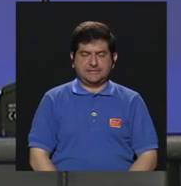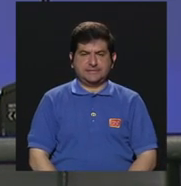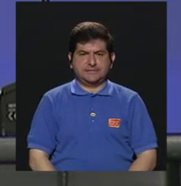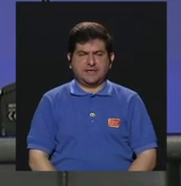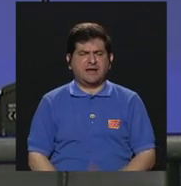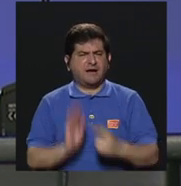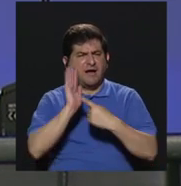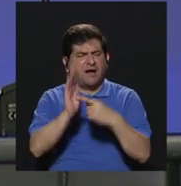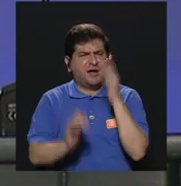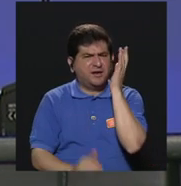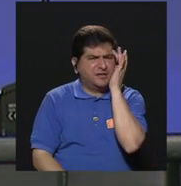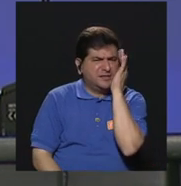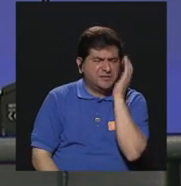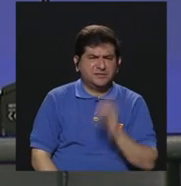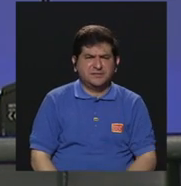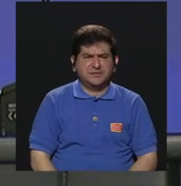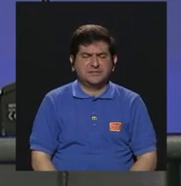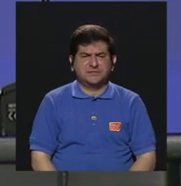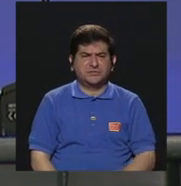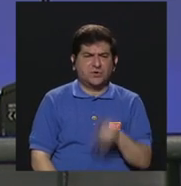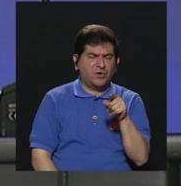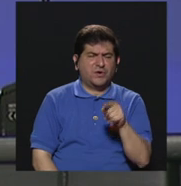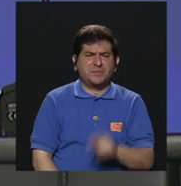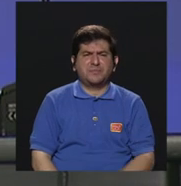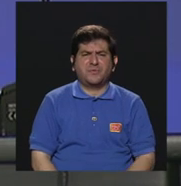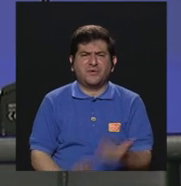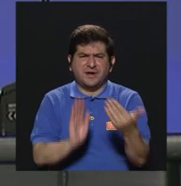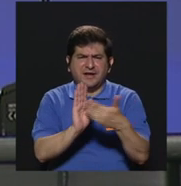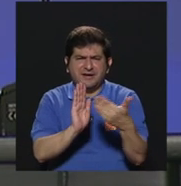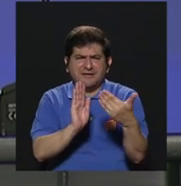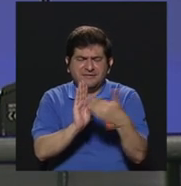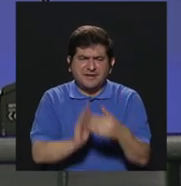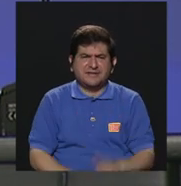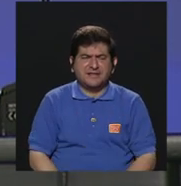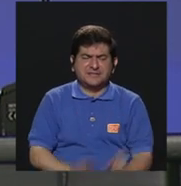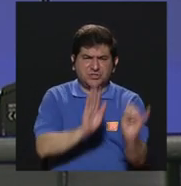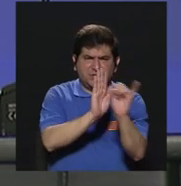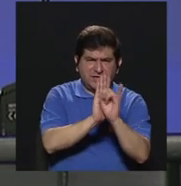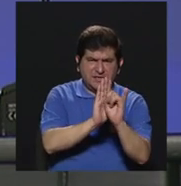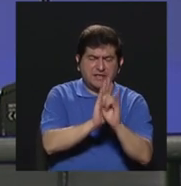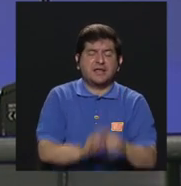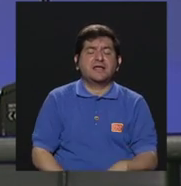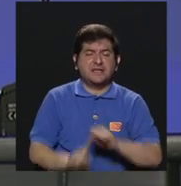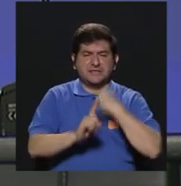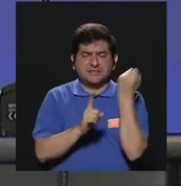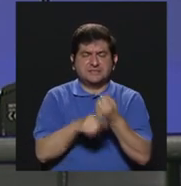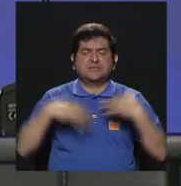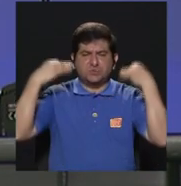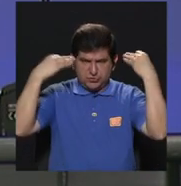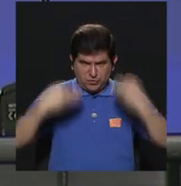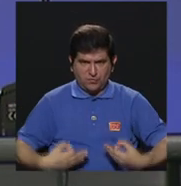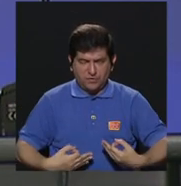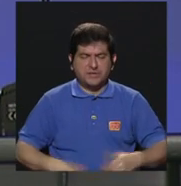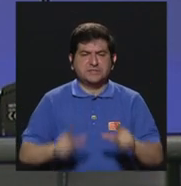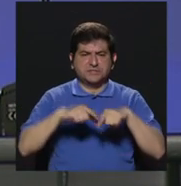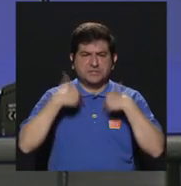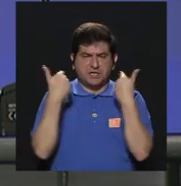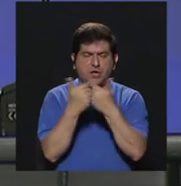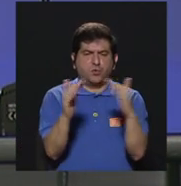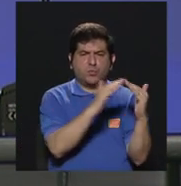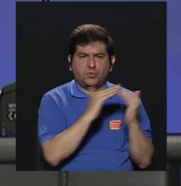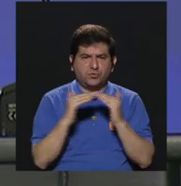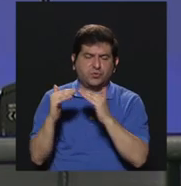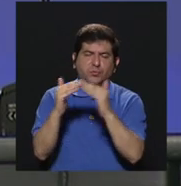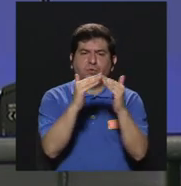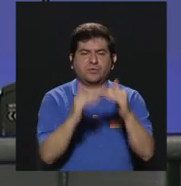la preocupación por las vulneraciones de la identidad y de la integridad física de sectores de nuestra